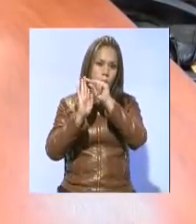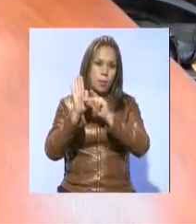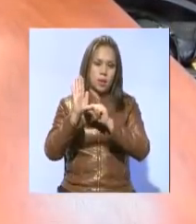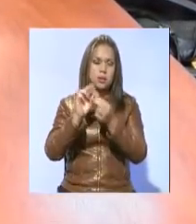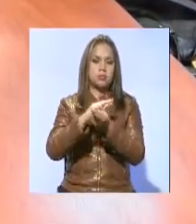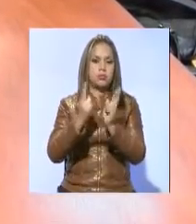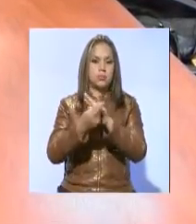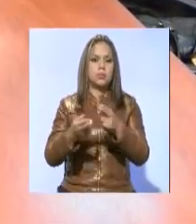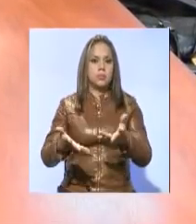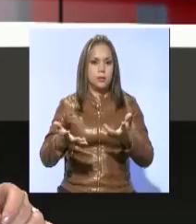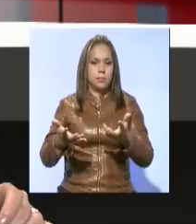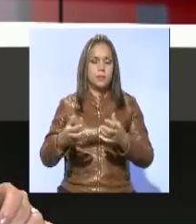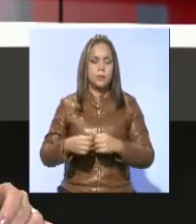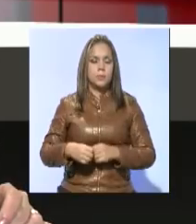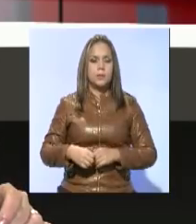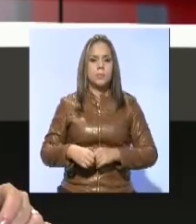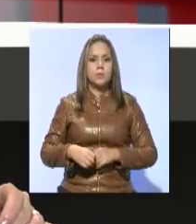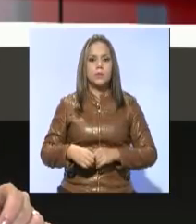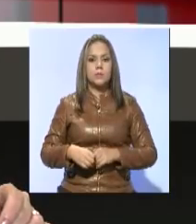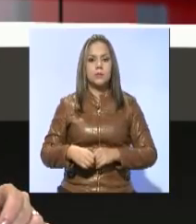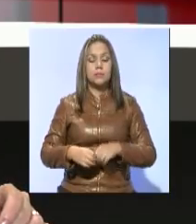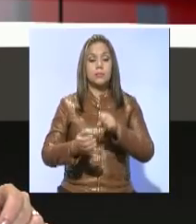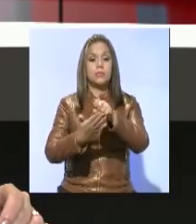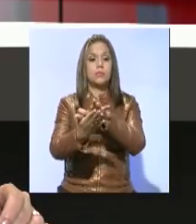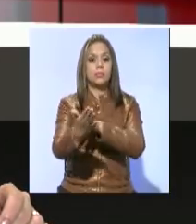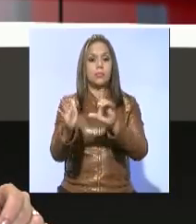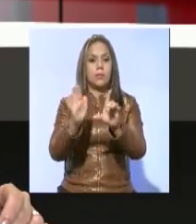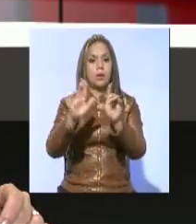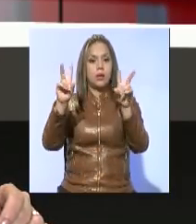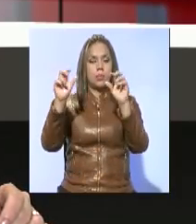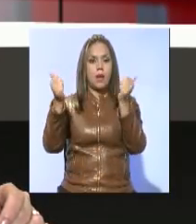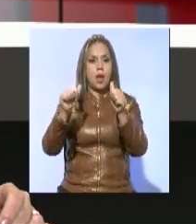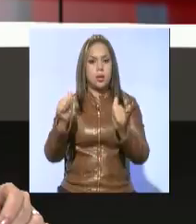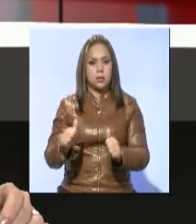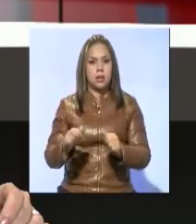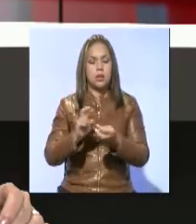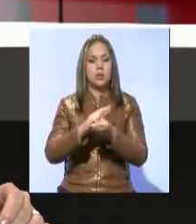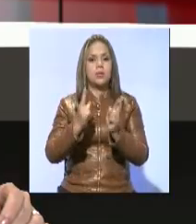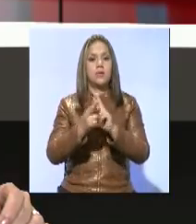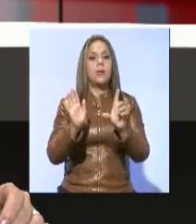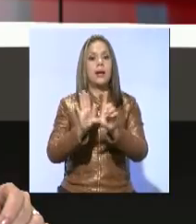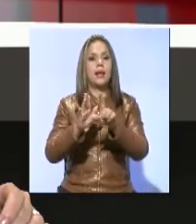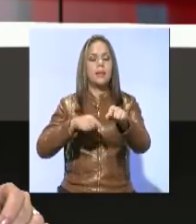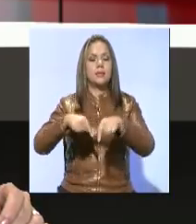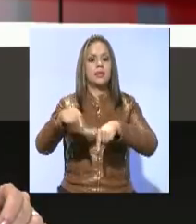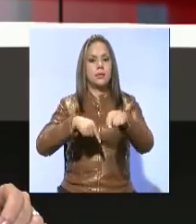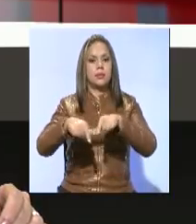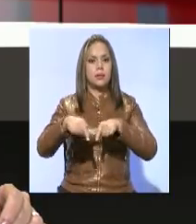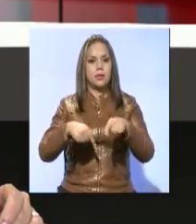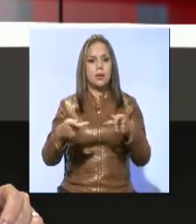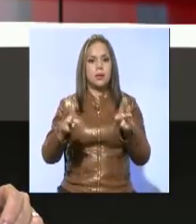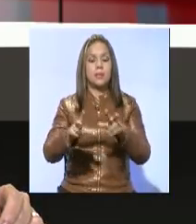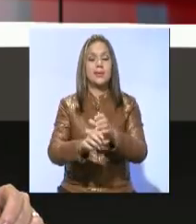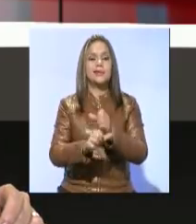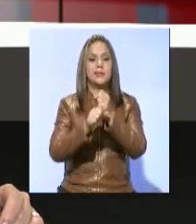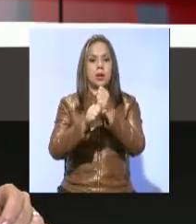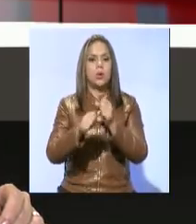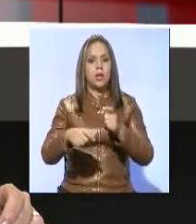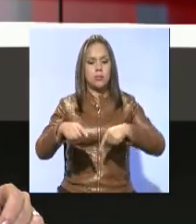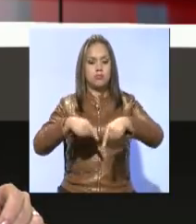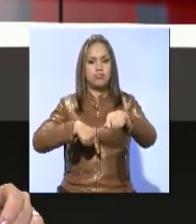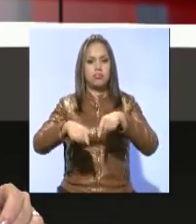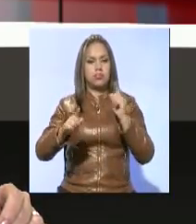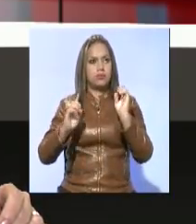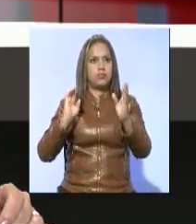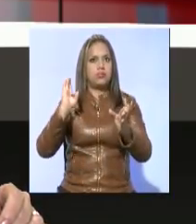Espinosa, TVL Noticias. El proyecto de ley del artesano, reformas a la ley de tránsito, transporte terrestre y seguridad vial, así como el